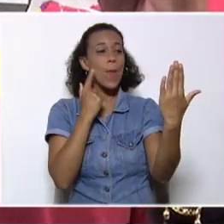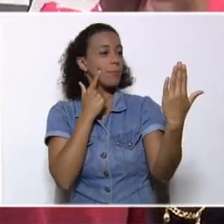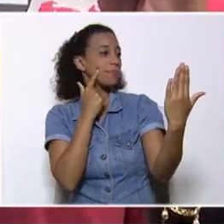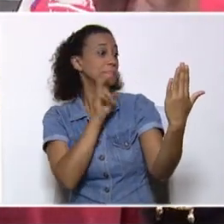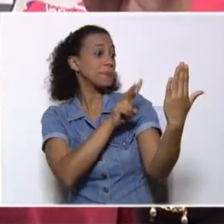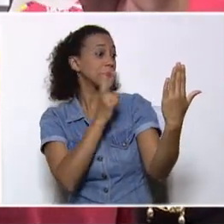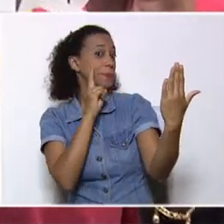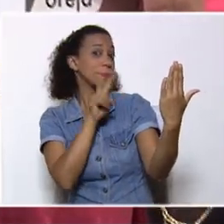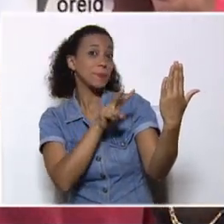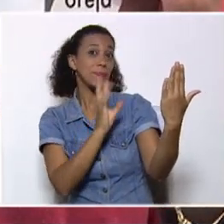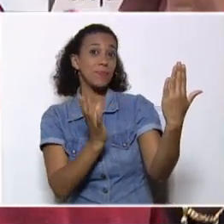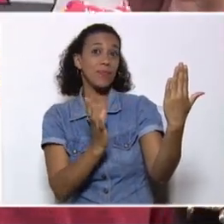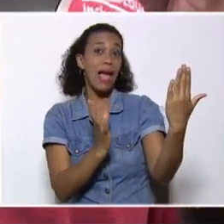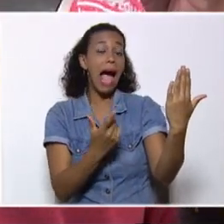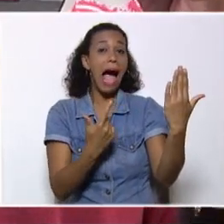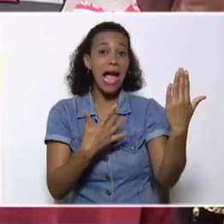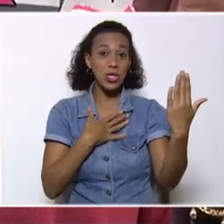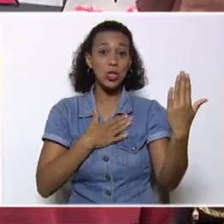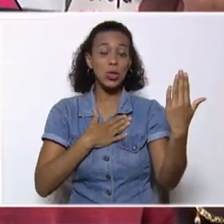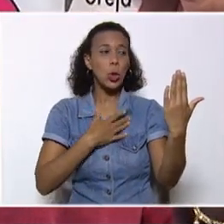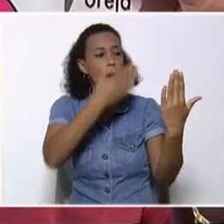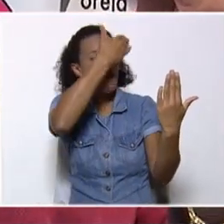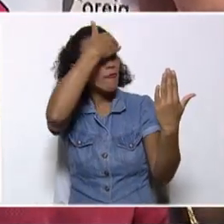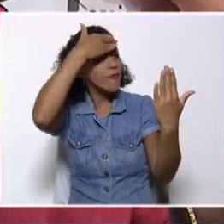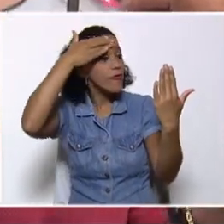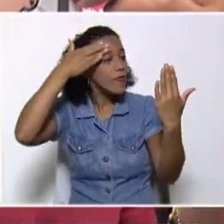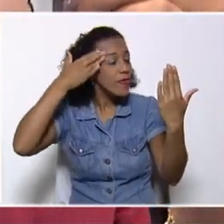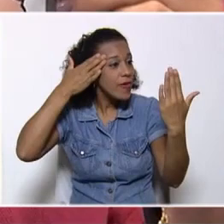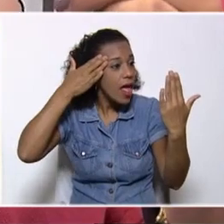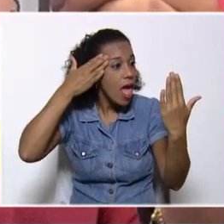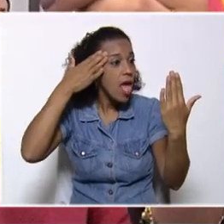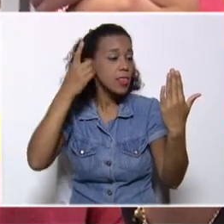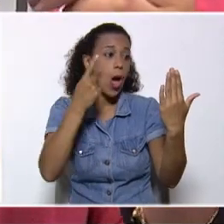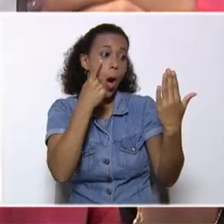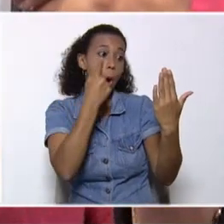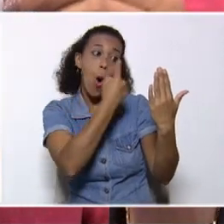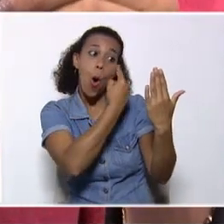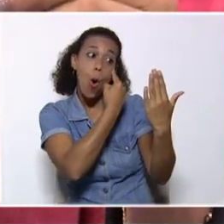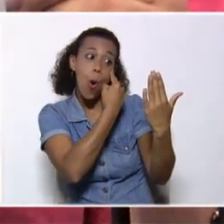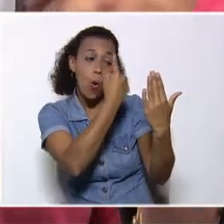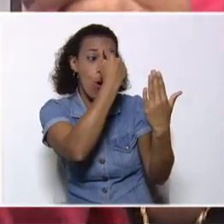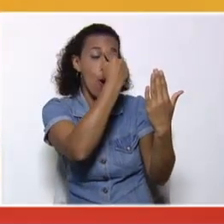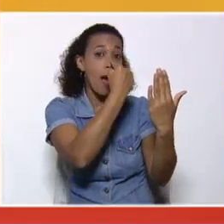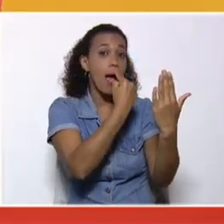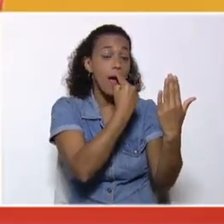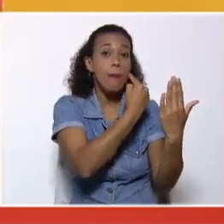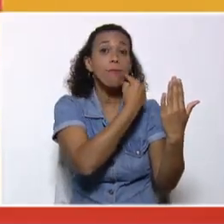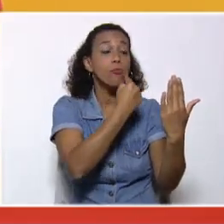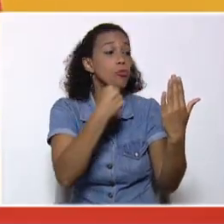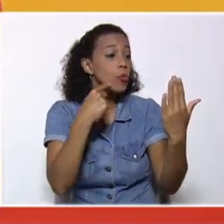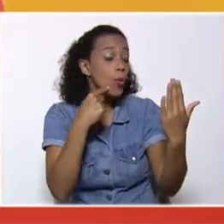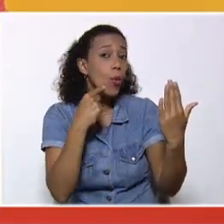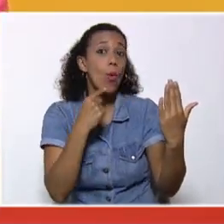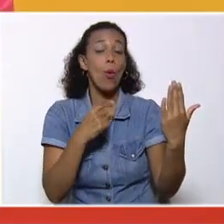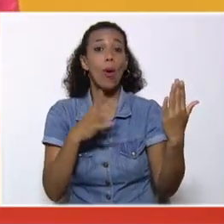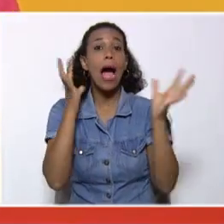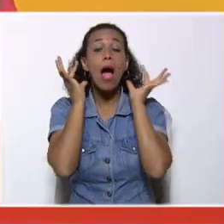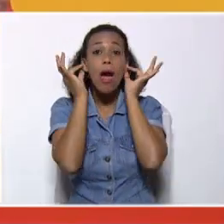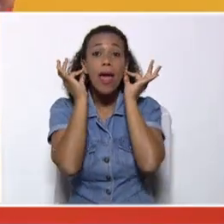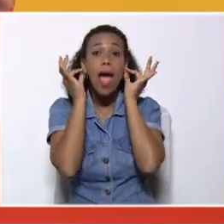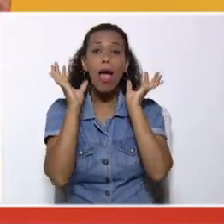y también puede señalar la frente, puede señalar los ojos y todas las partes que conforman su